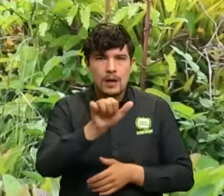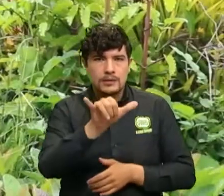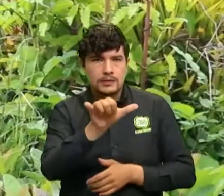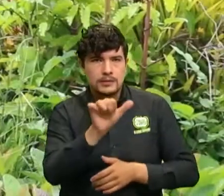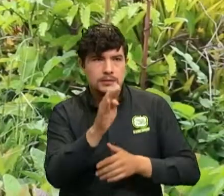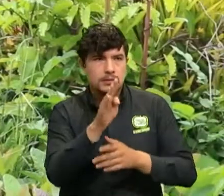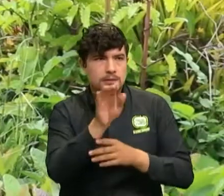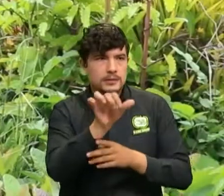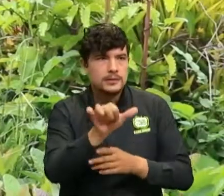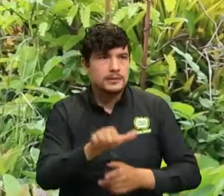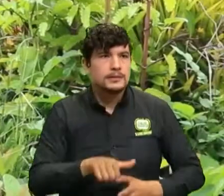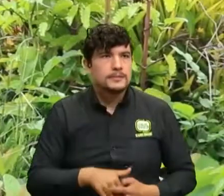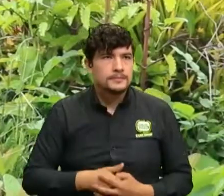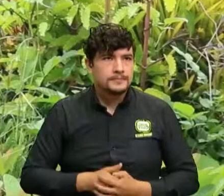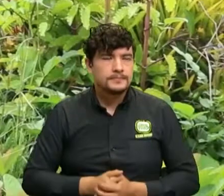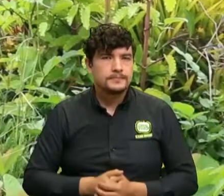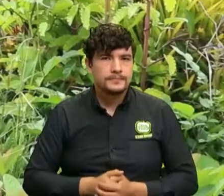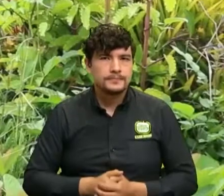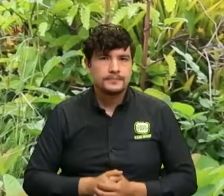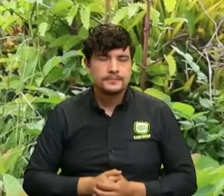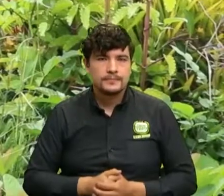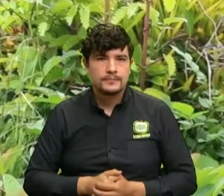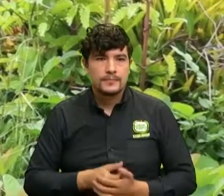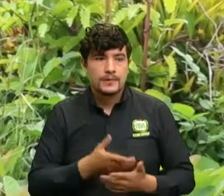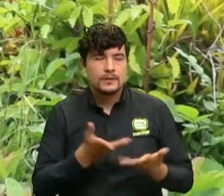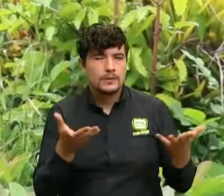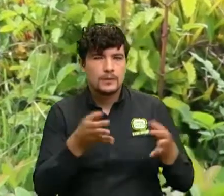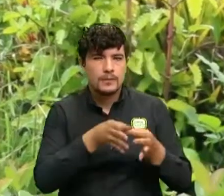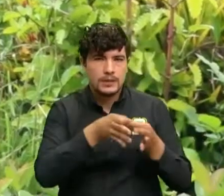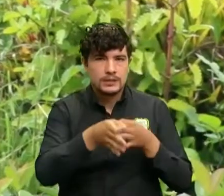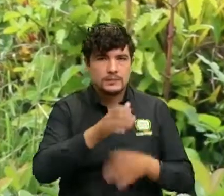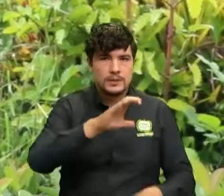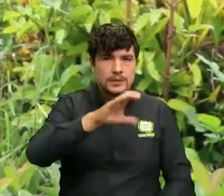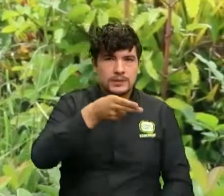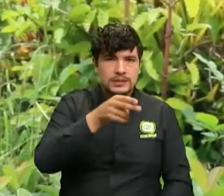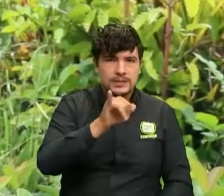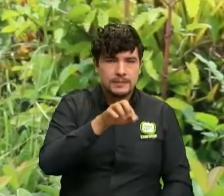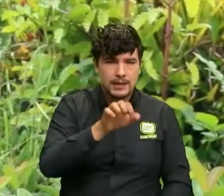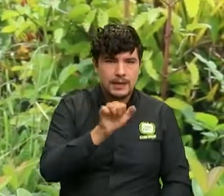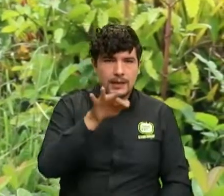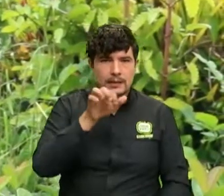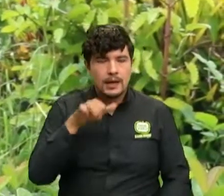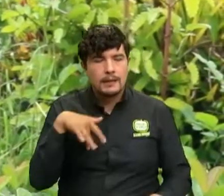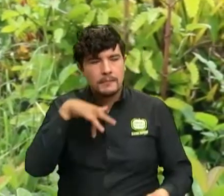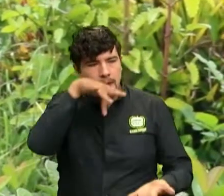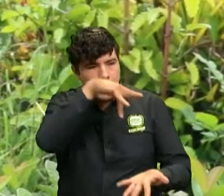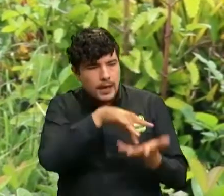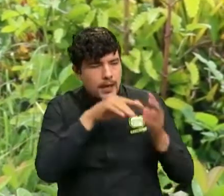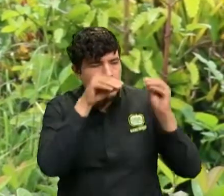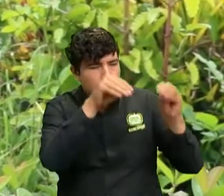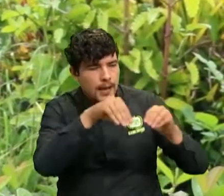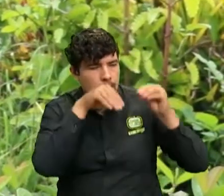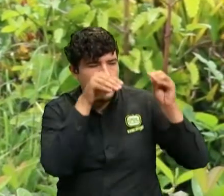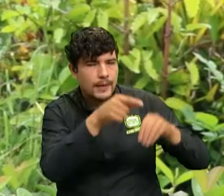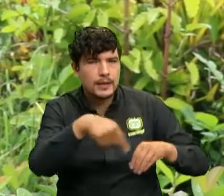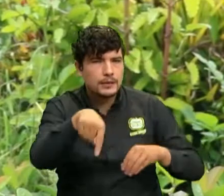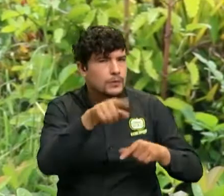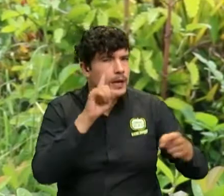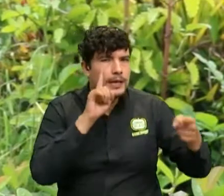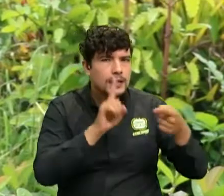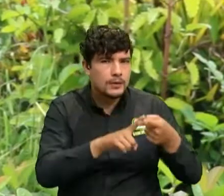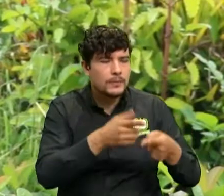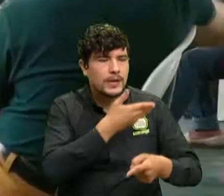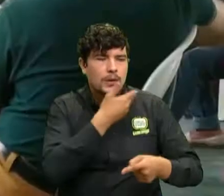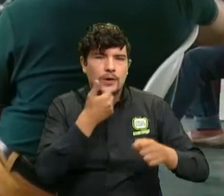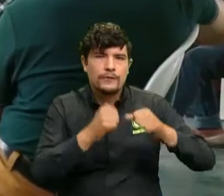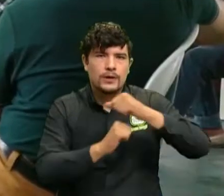a los productores guayaberos del municipio de Chipatá, con el único propósito de fortalecer todo el tema agrícola, un